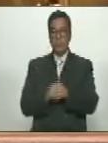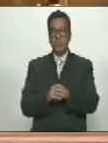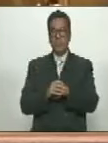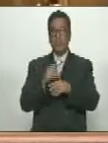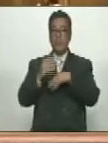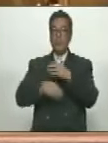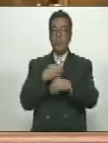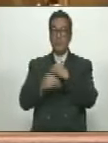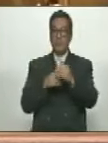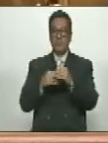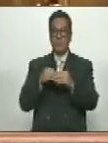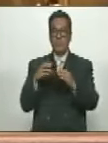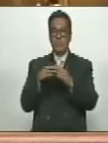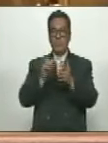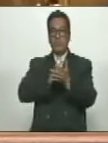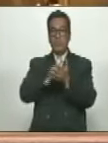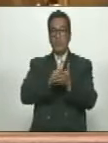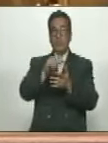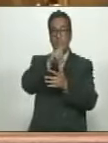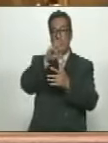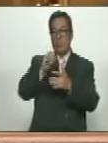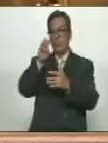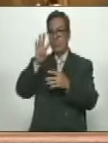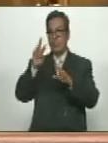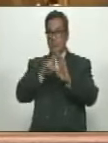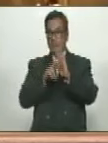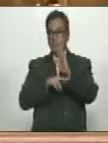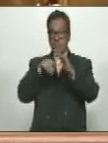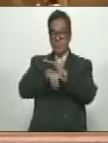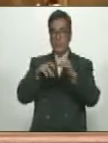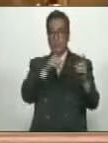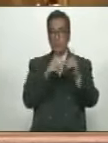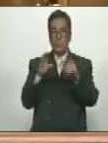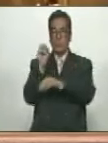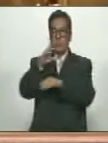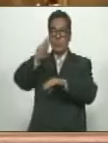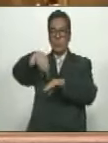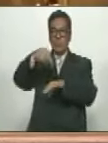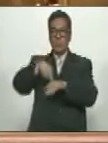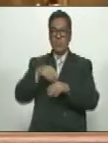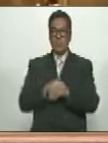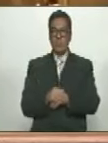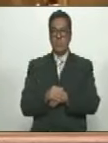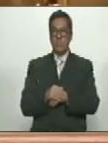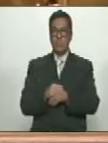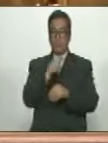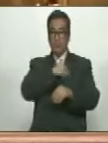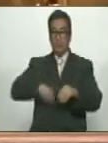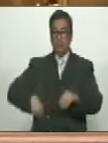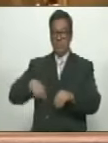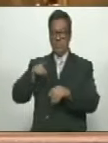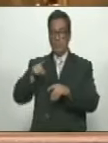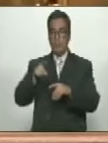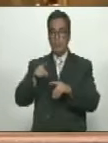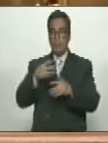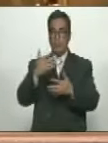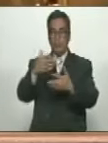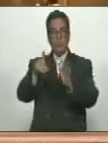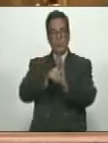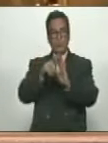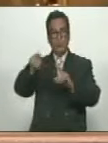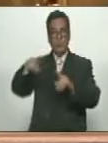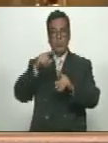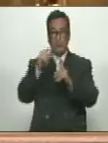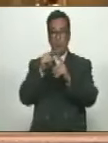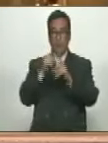de conformidad con lo establecido en el artículo 104 del reglamento interior de debate de la Asamblea Nacional. El presidente otorgó el derecho de